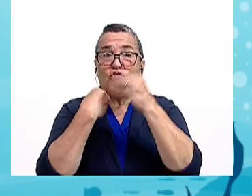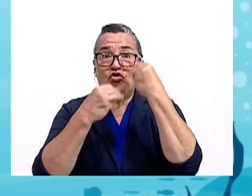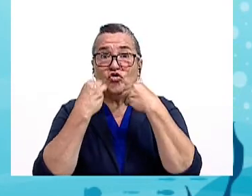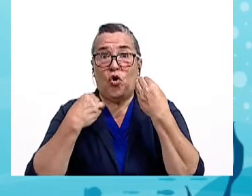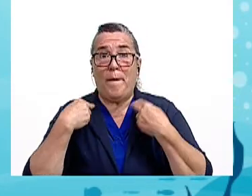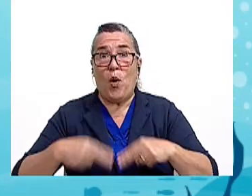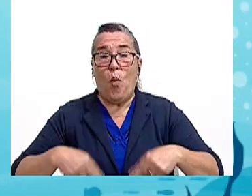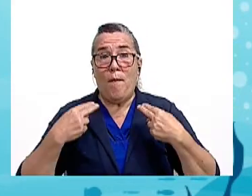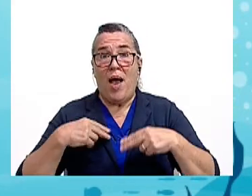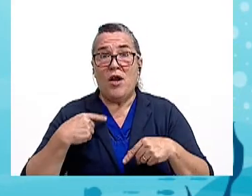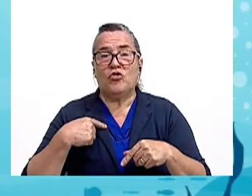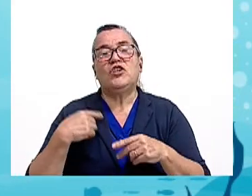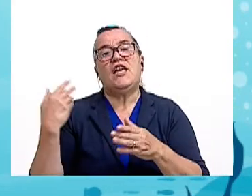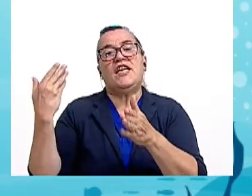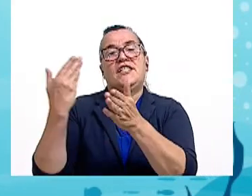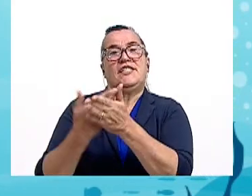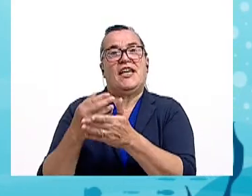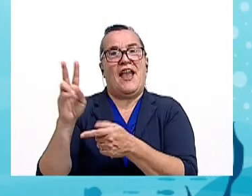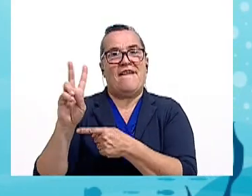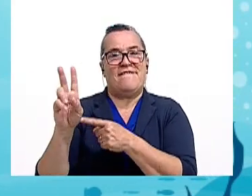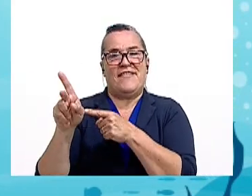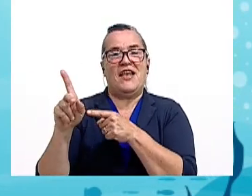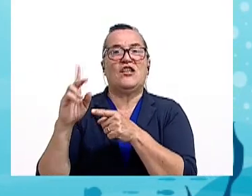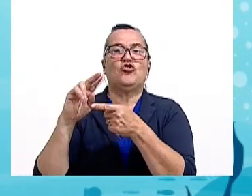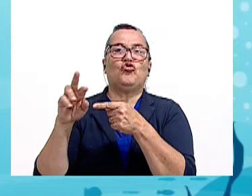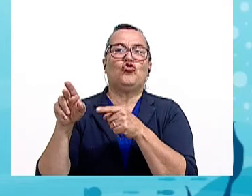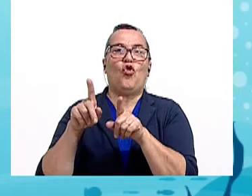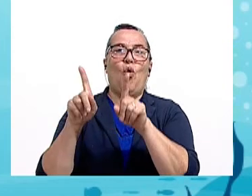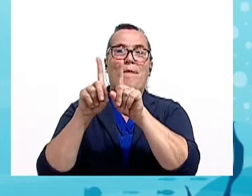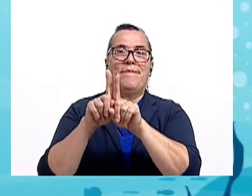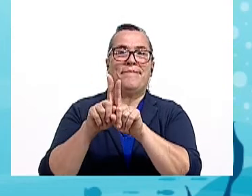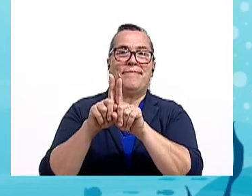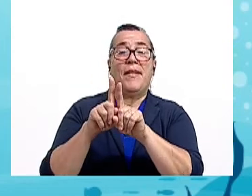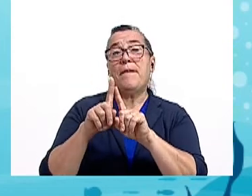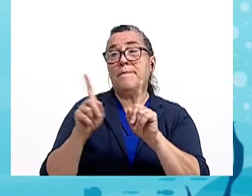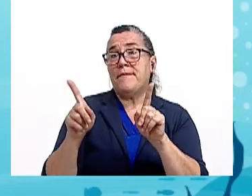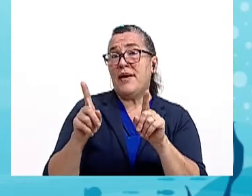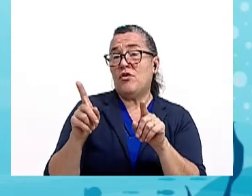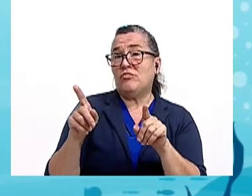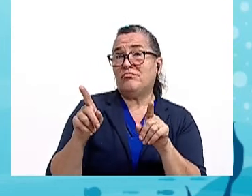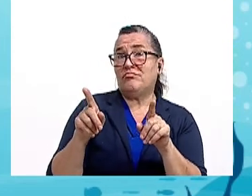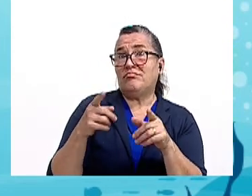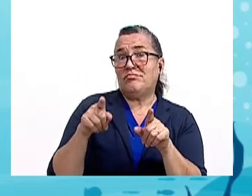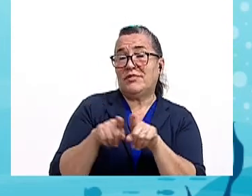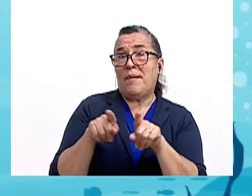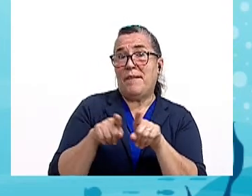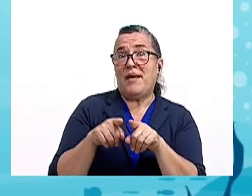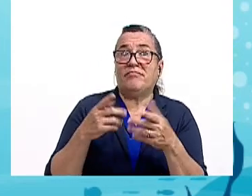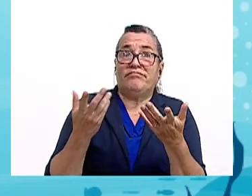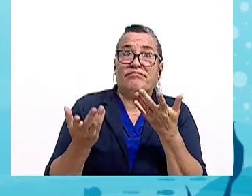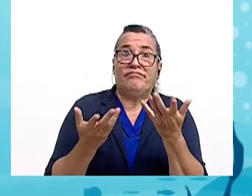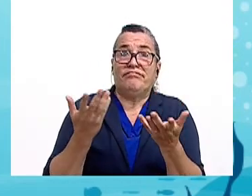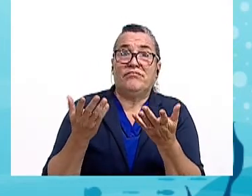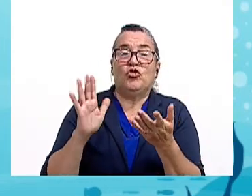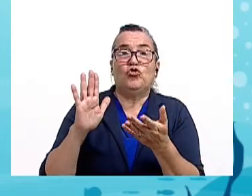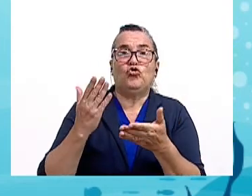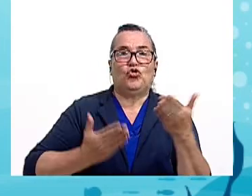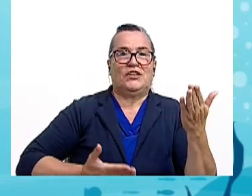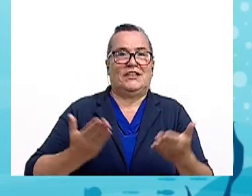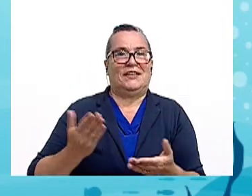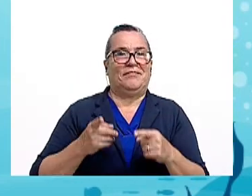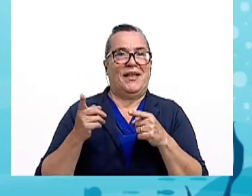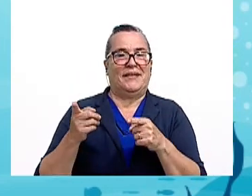la llegada de Viernes, que va a ser su compañero, pero aparte de su compañero, pues también va a ser su